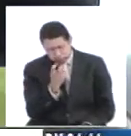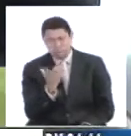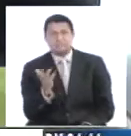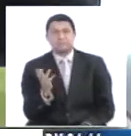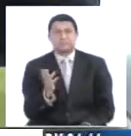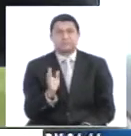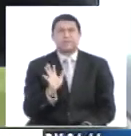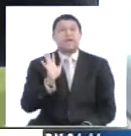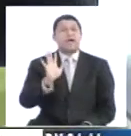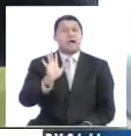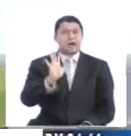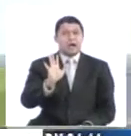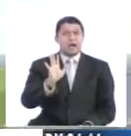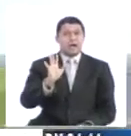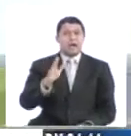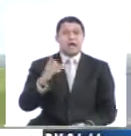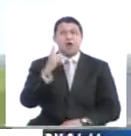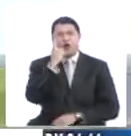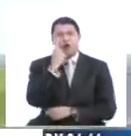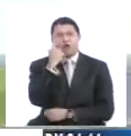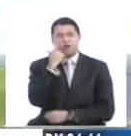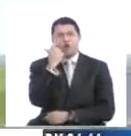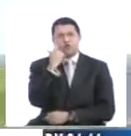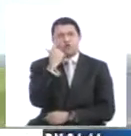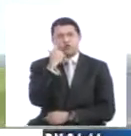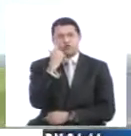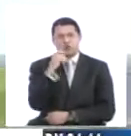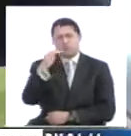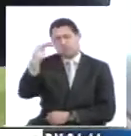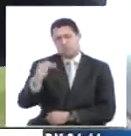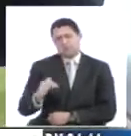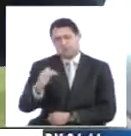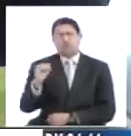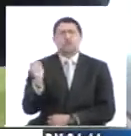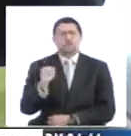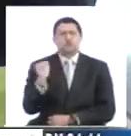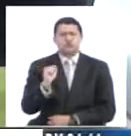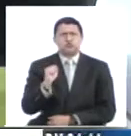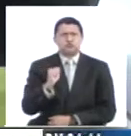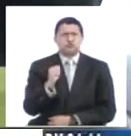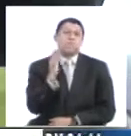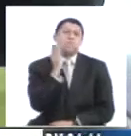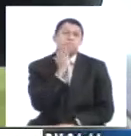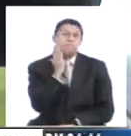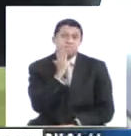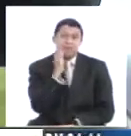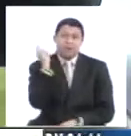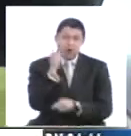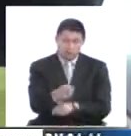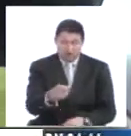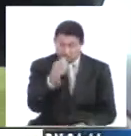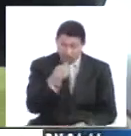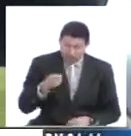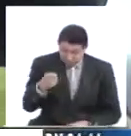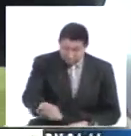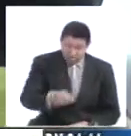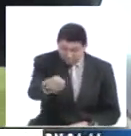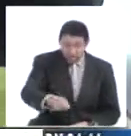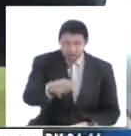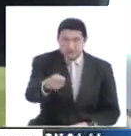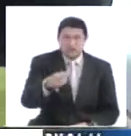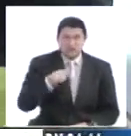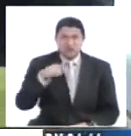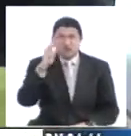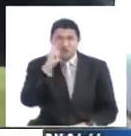y también pueden ser costumbres que adoptamos desde muy pequeños como te expliqué llama mccaul y el niño comer mucha oportunidad yo veo